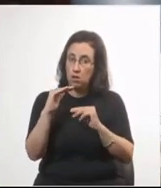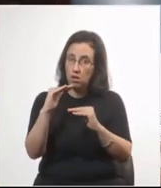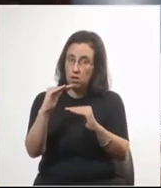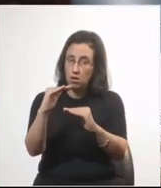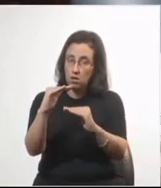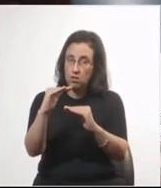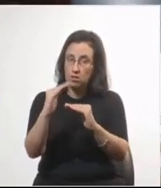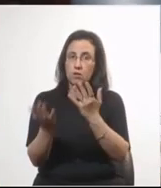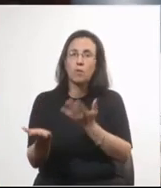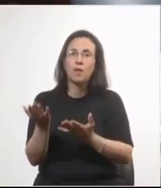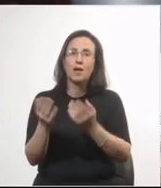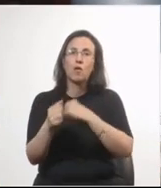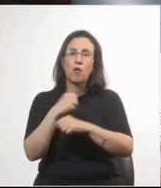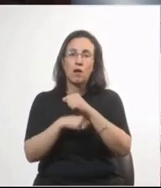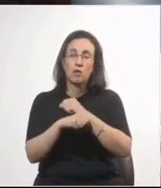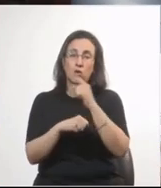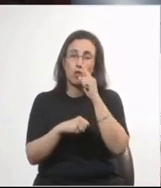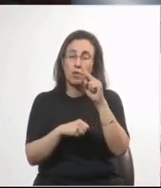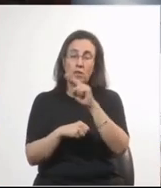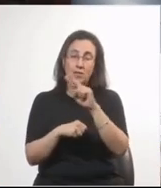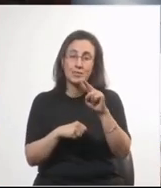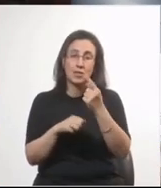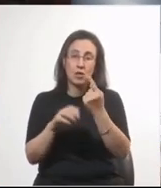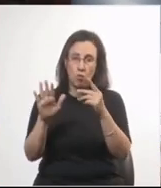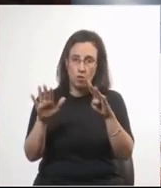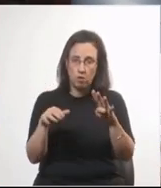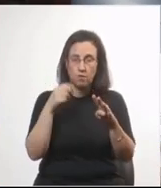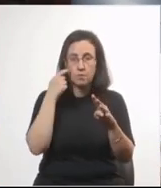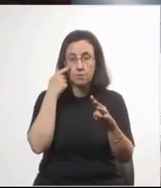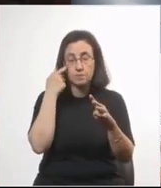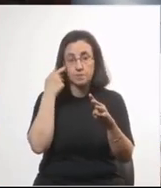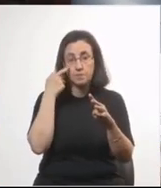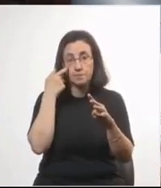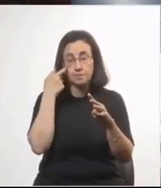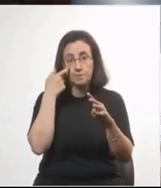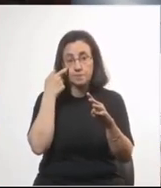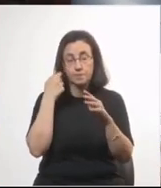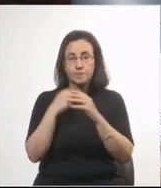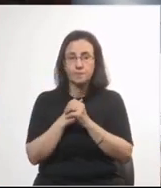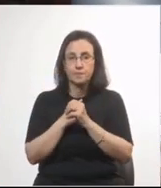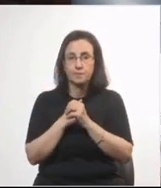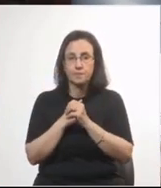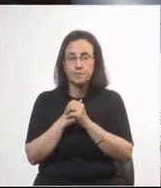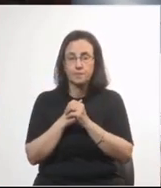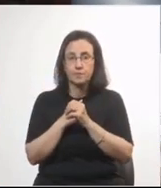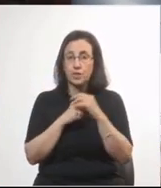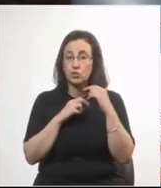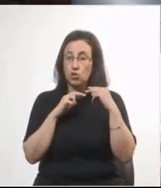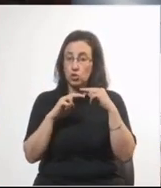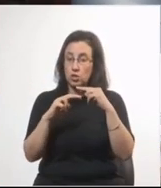el 2019. Se ha sostenido que la caída del salario real